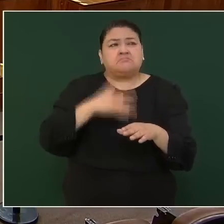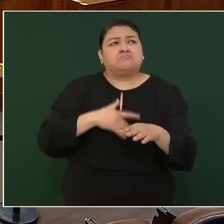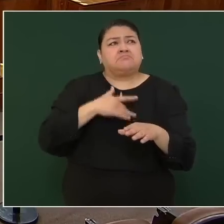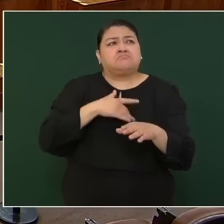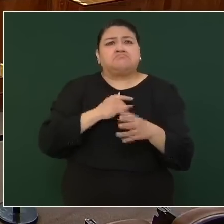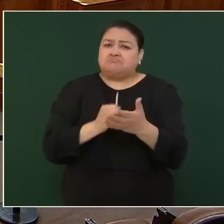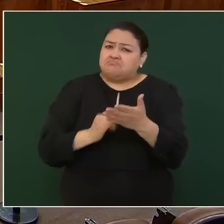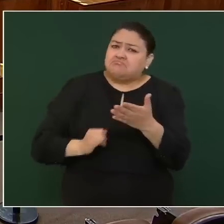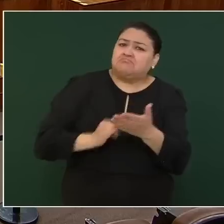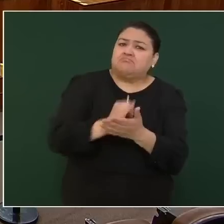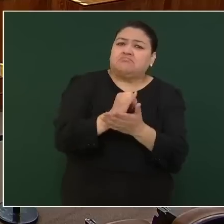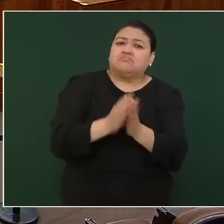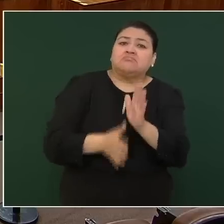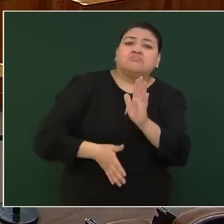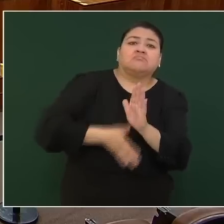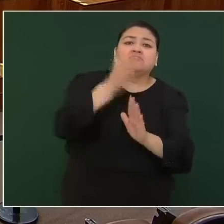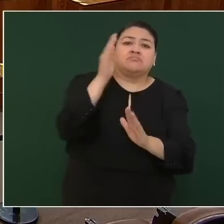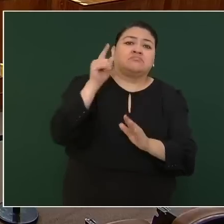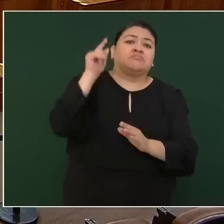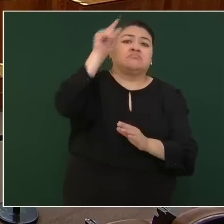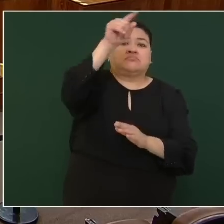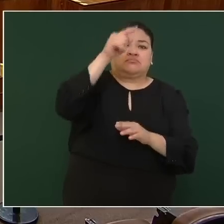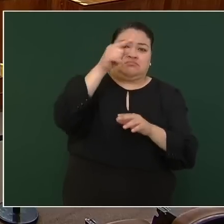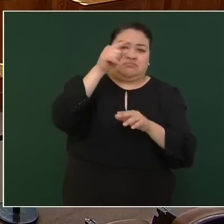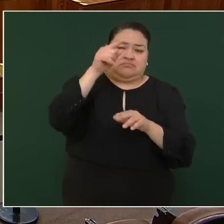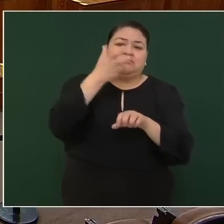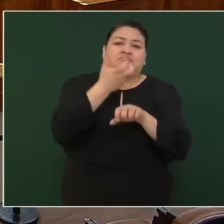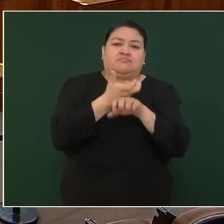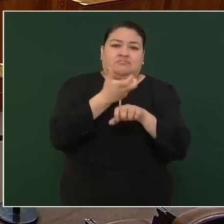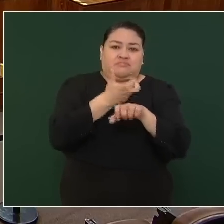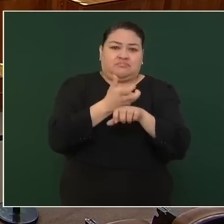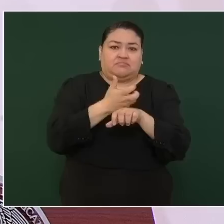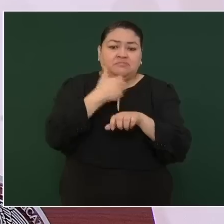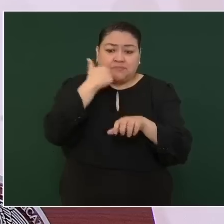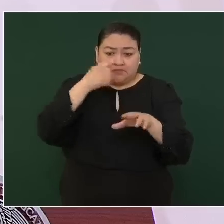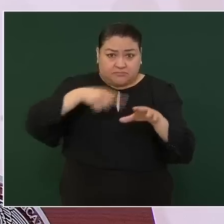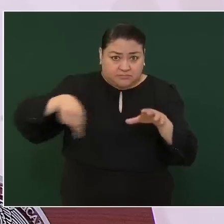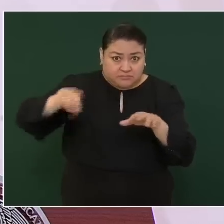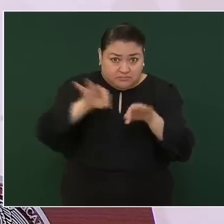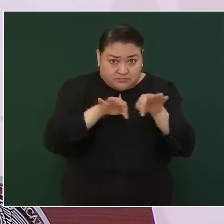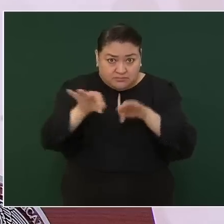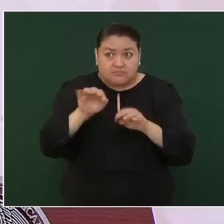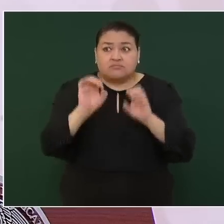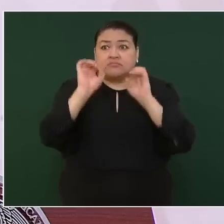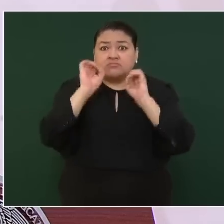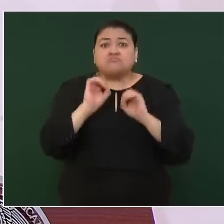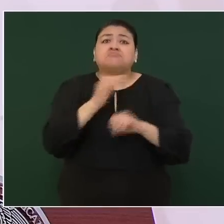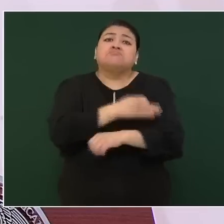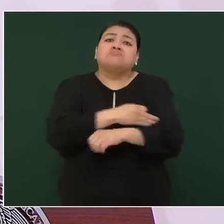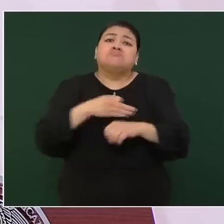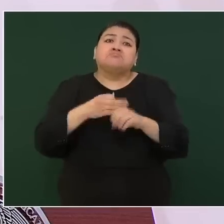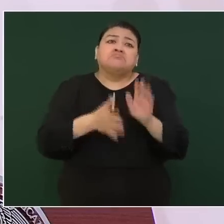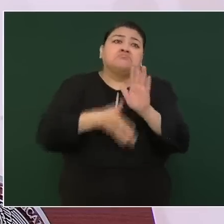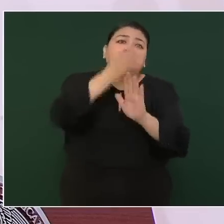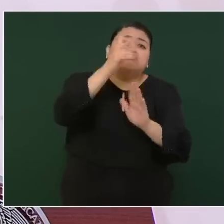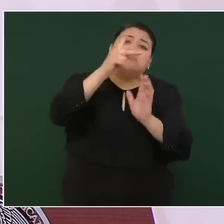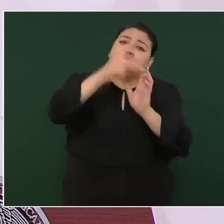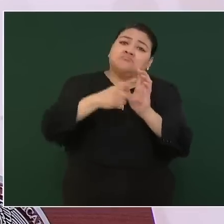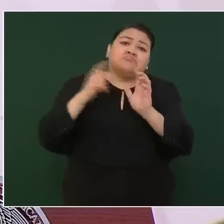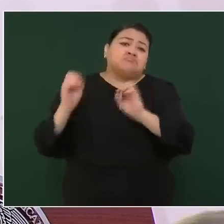o tienen interés en trabajar en los Estados Unidos o por razones de reunificación familiar.